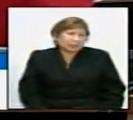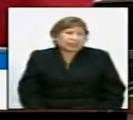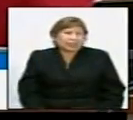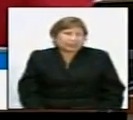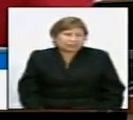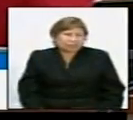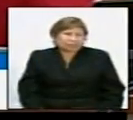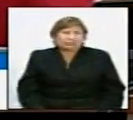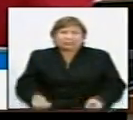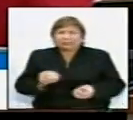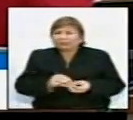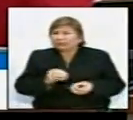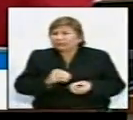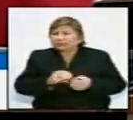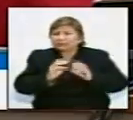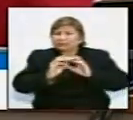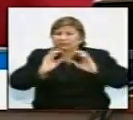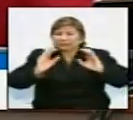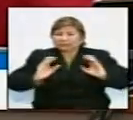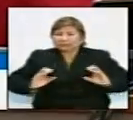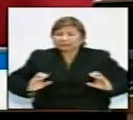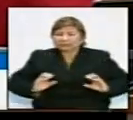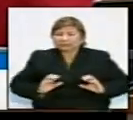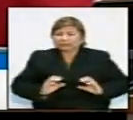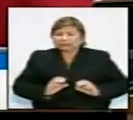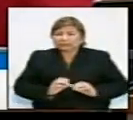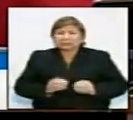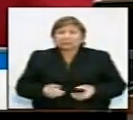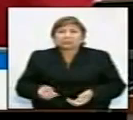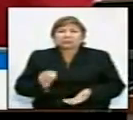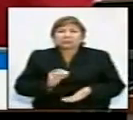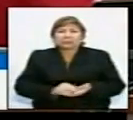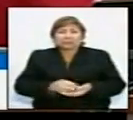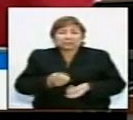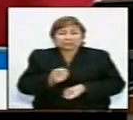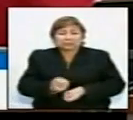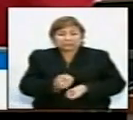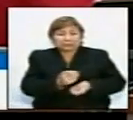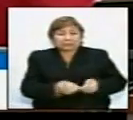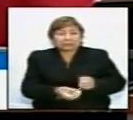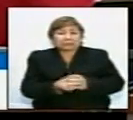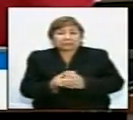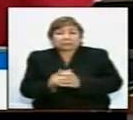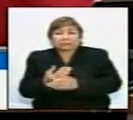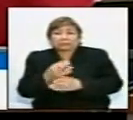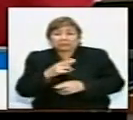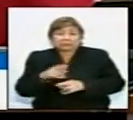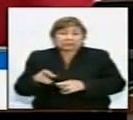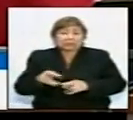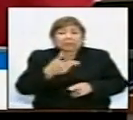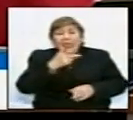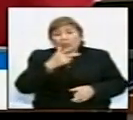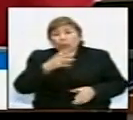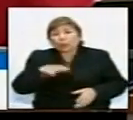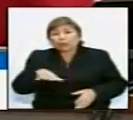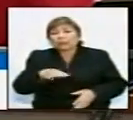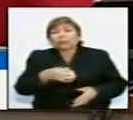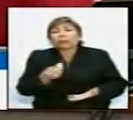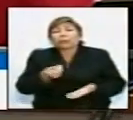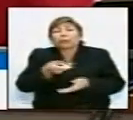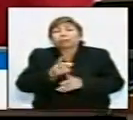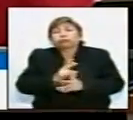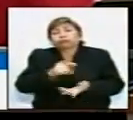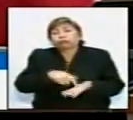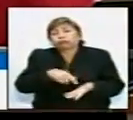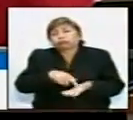incrementar el uso de semilla certificada, cómo incrementar el riego, cómo incrementar el acceso a crédito y